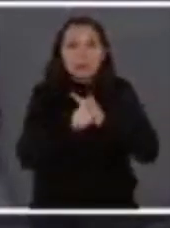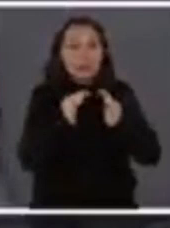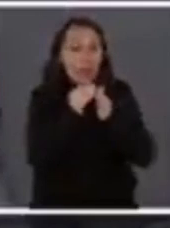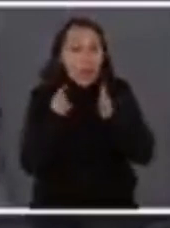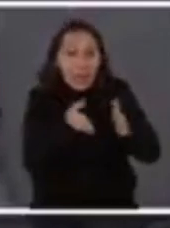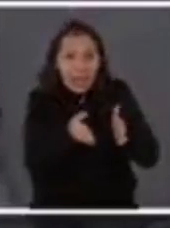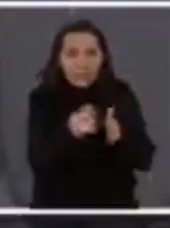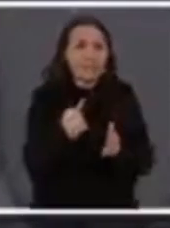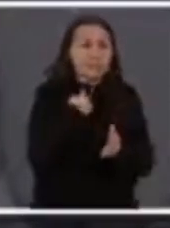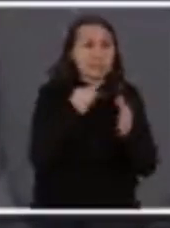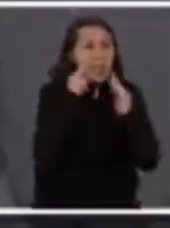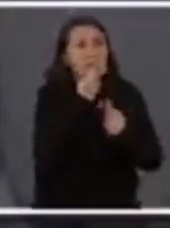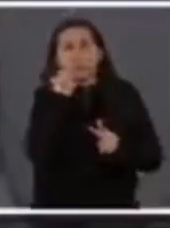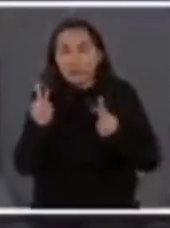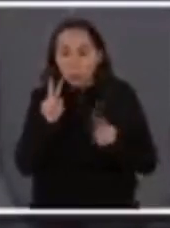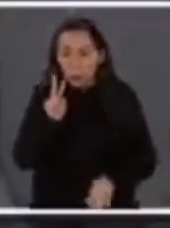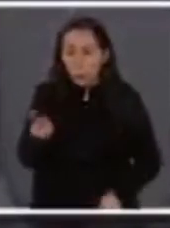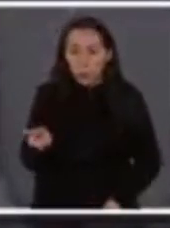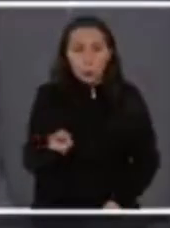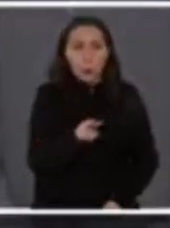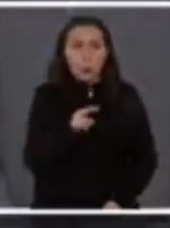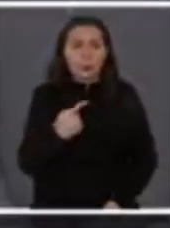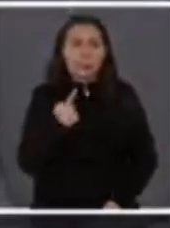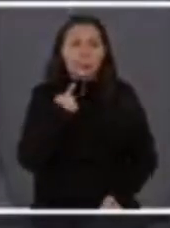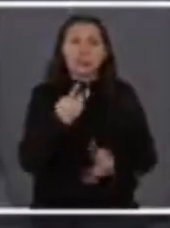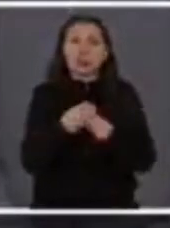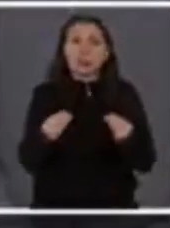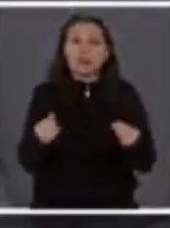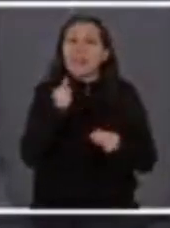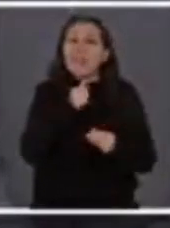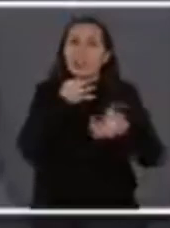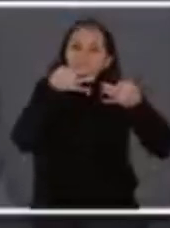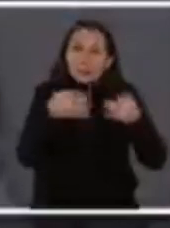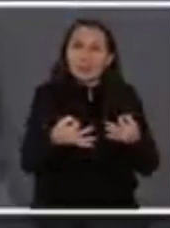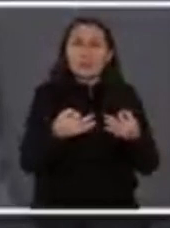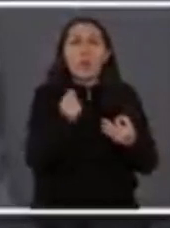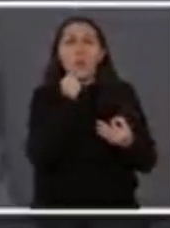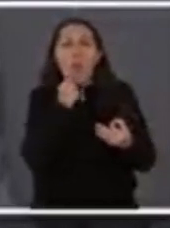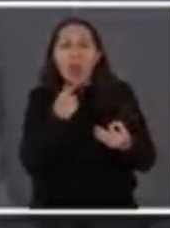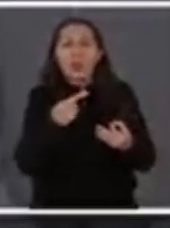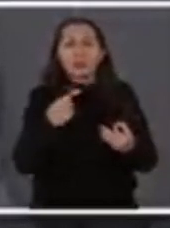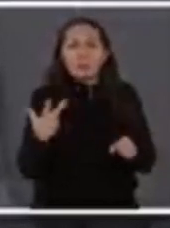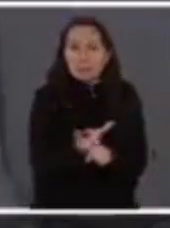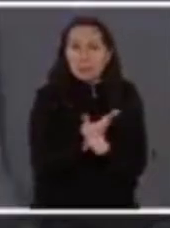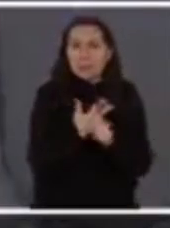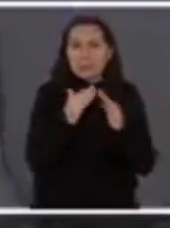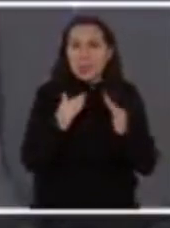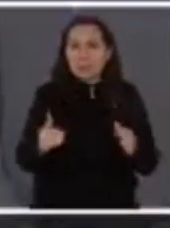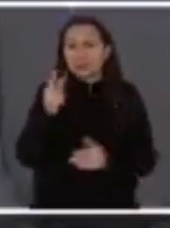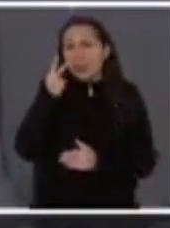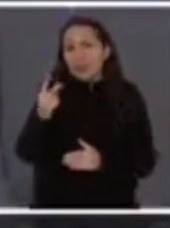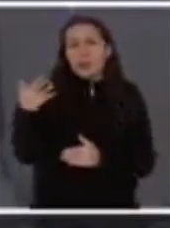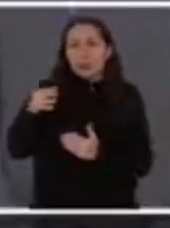sus casas, ver las afectaciones que tienen, y uno ve que esas afectaciones, muchas todavía no han sido medidas. Y por lo tanto, es importante, insisto,